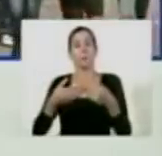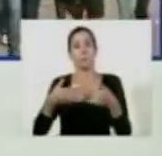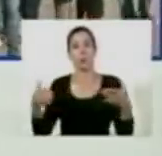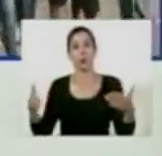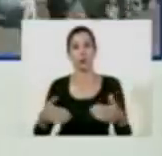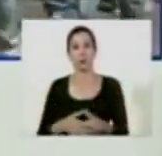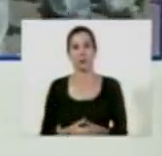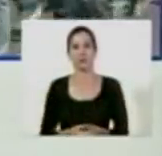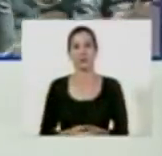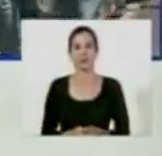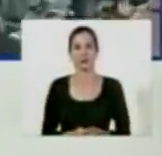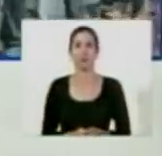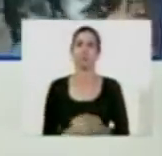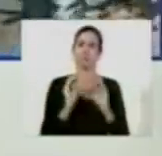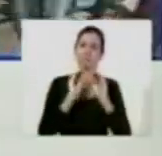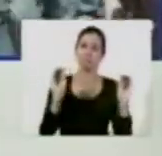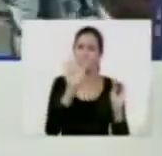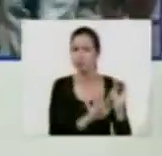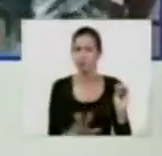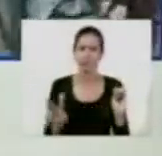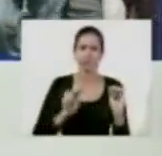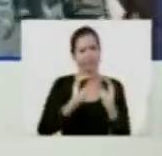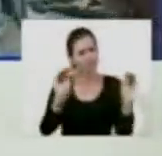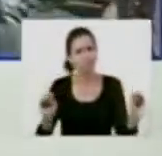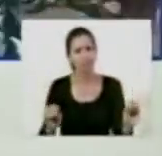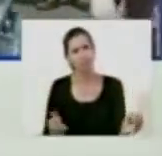Así que yo llamo a toda Venezuela a la paz.